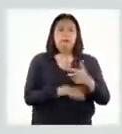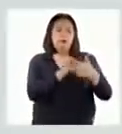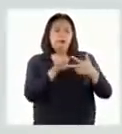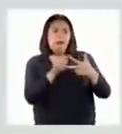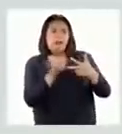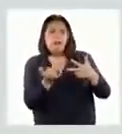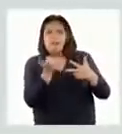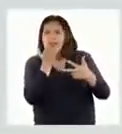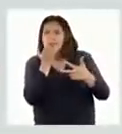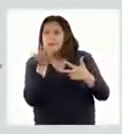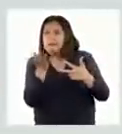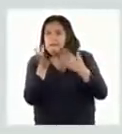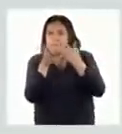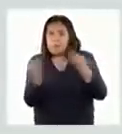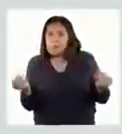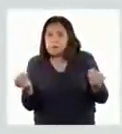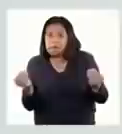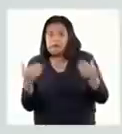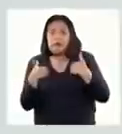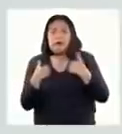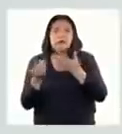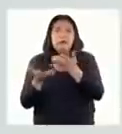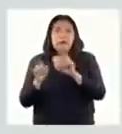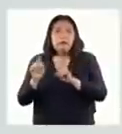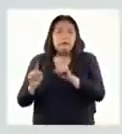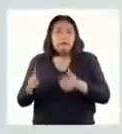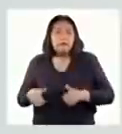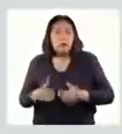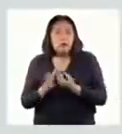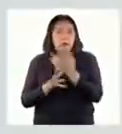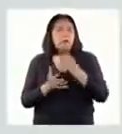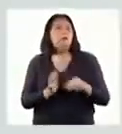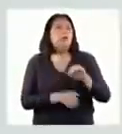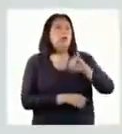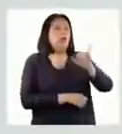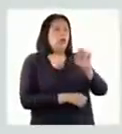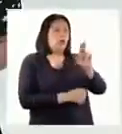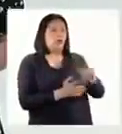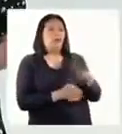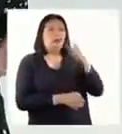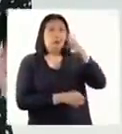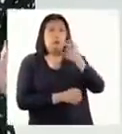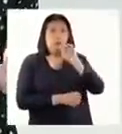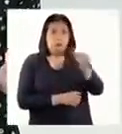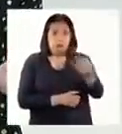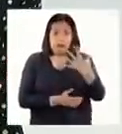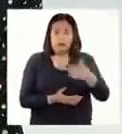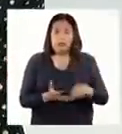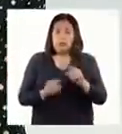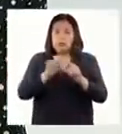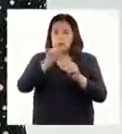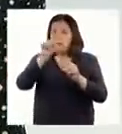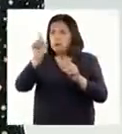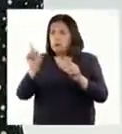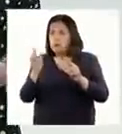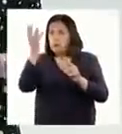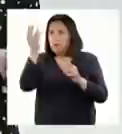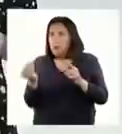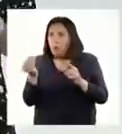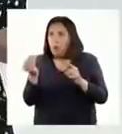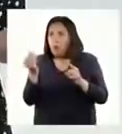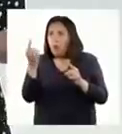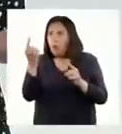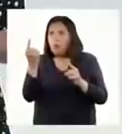qué pasaría si desapareciera alguno de estos seres vivos, Junior de Puno menciona, si desapareciera uno de estos seres